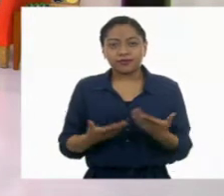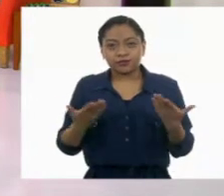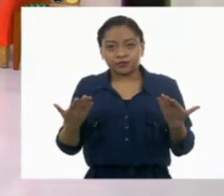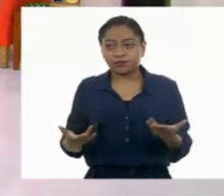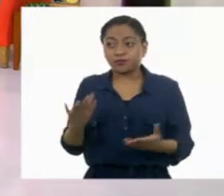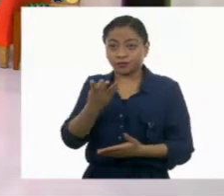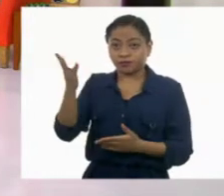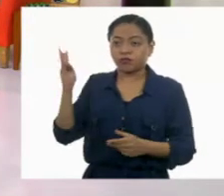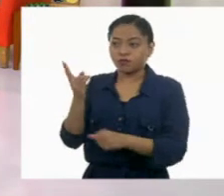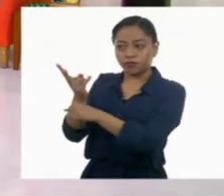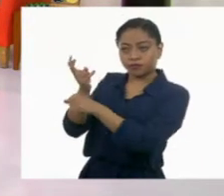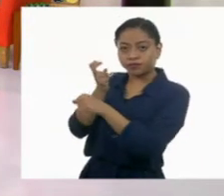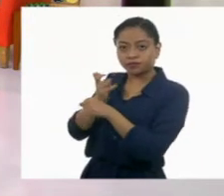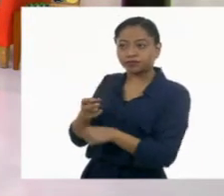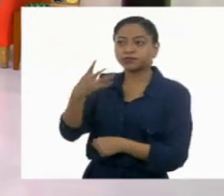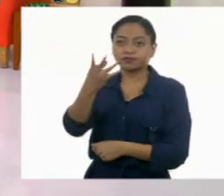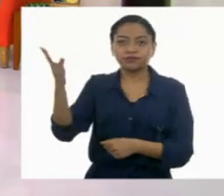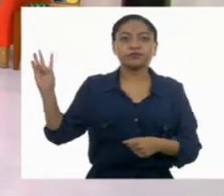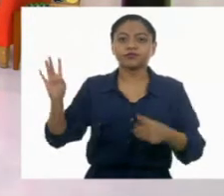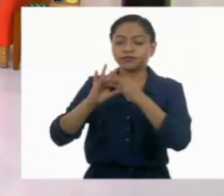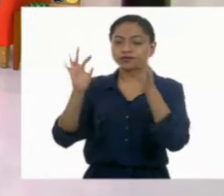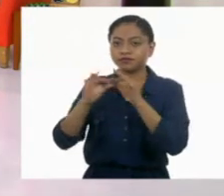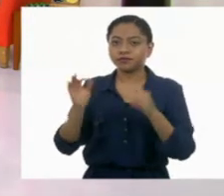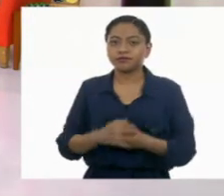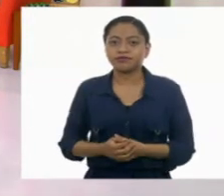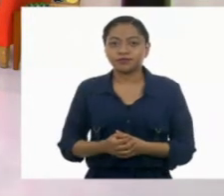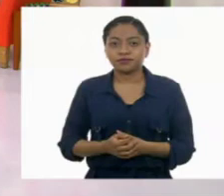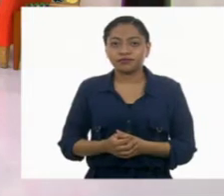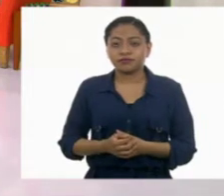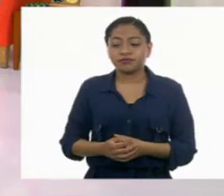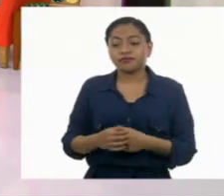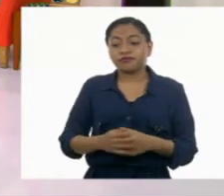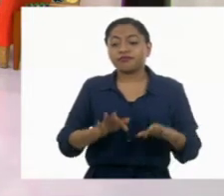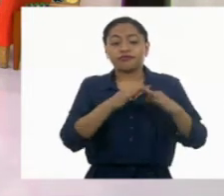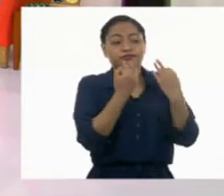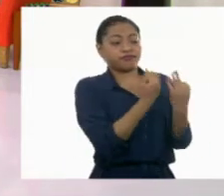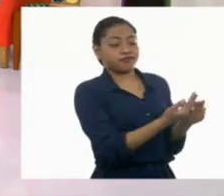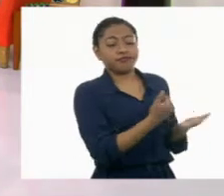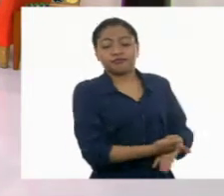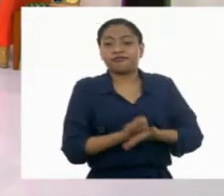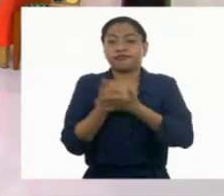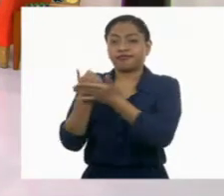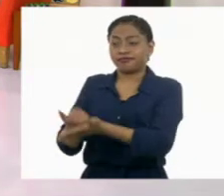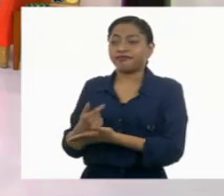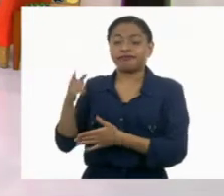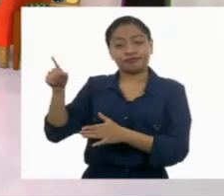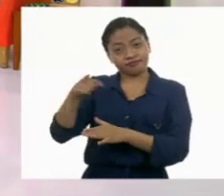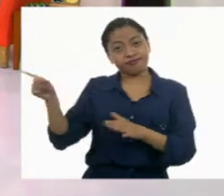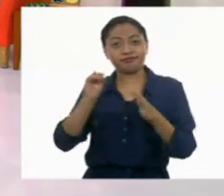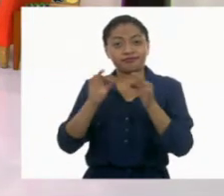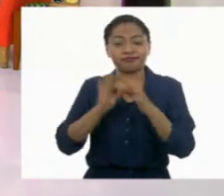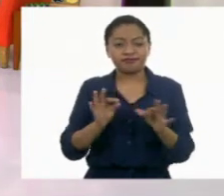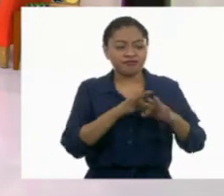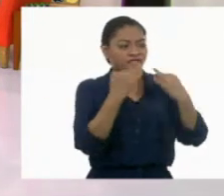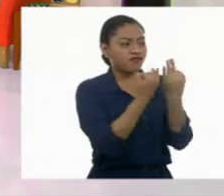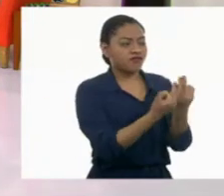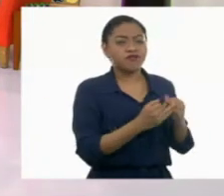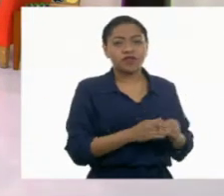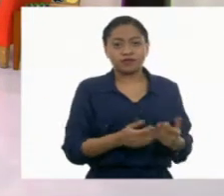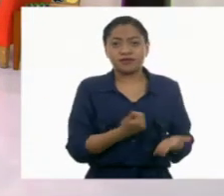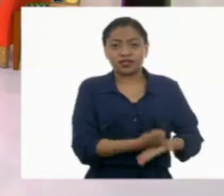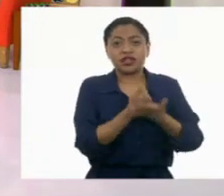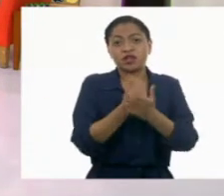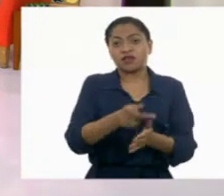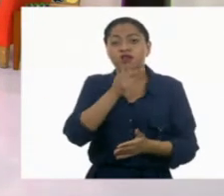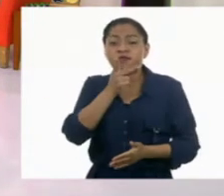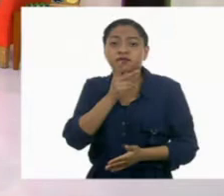nuestras invitadas e invitados nos hablarán más a fondo sobre el uso de apoyos y nos compartirán algunas estrategias que ayudarán para que